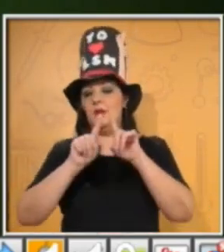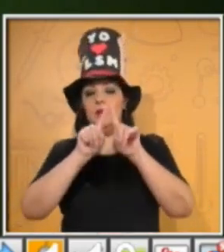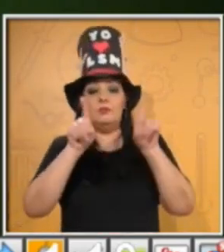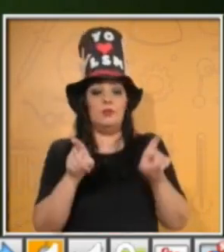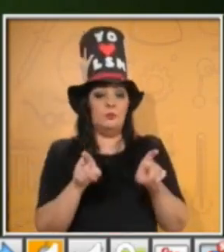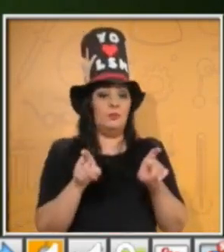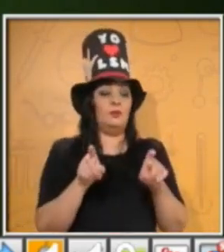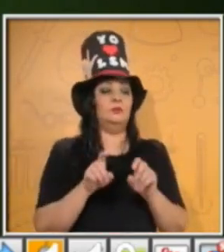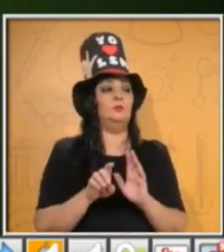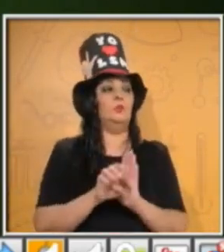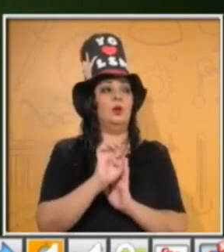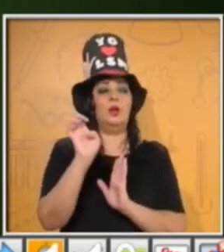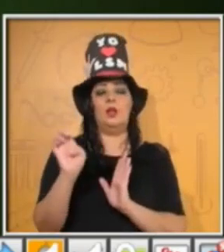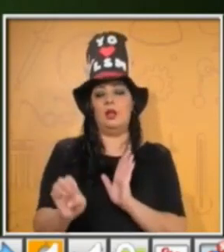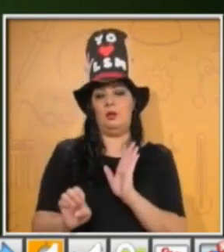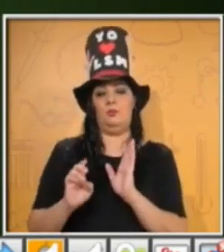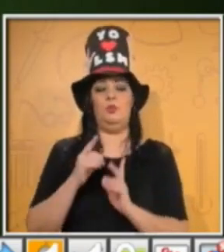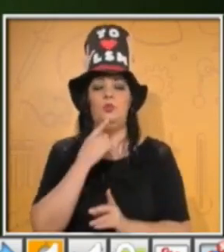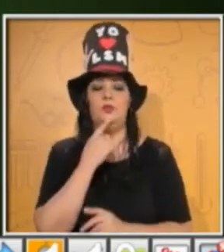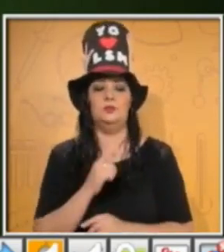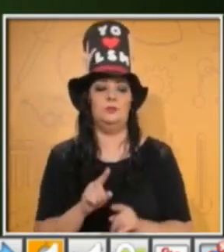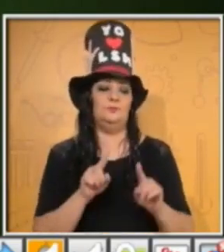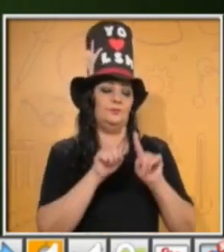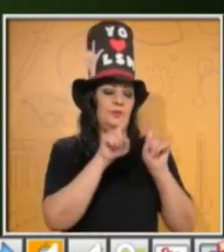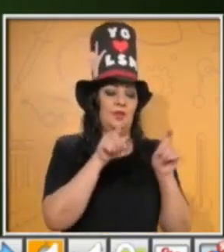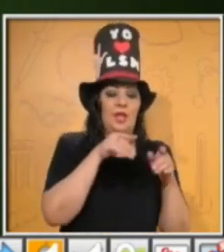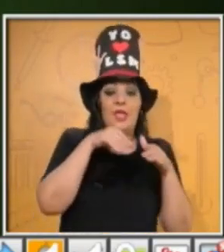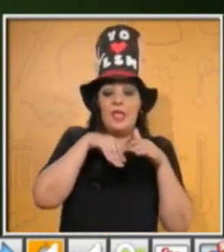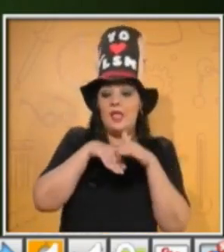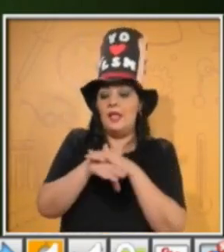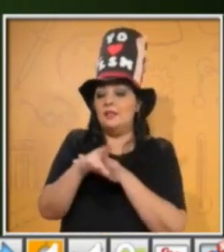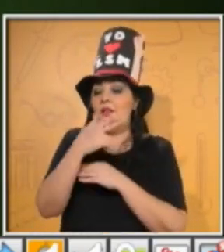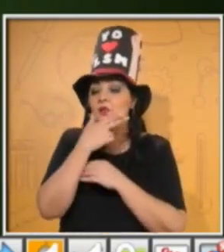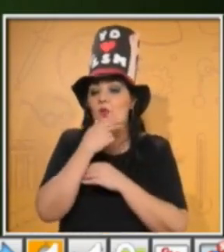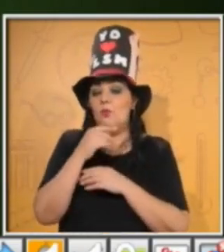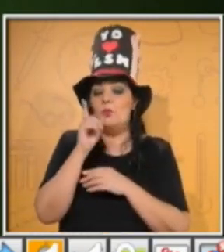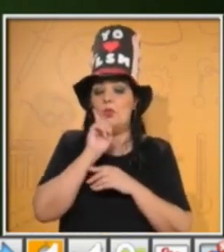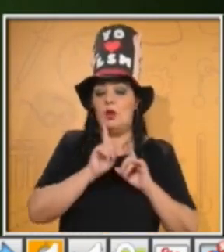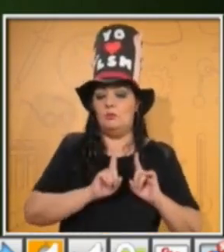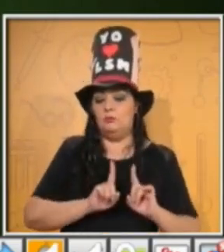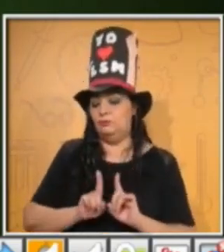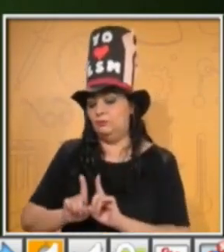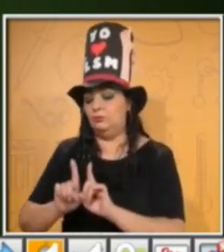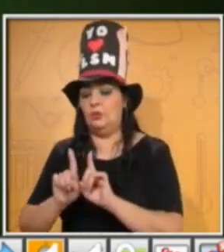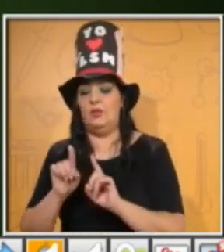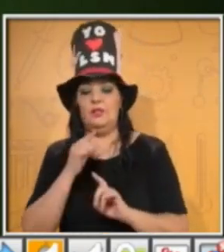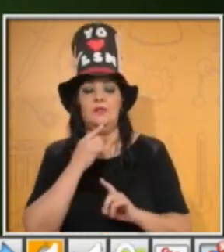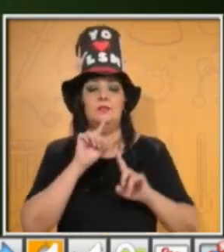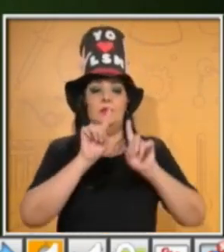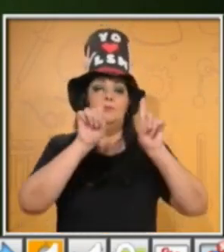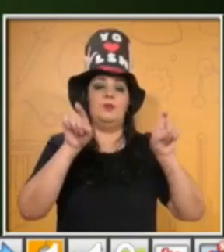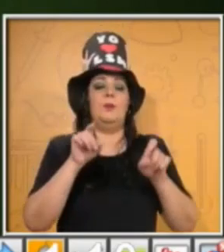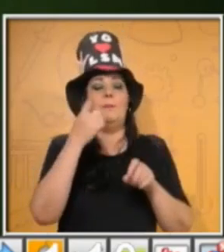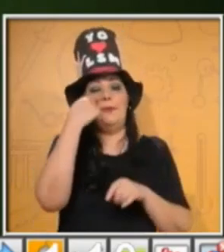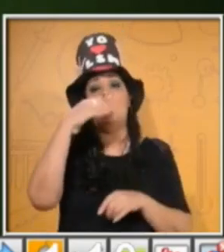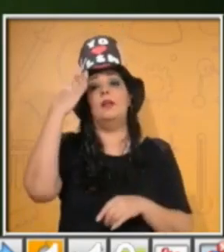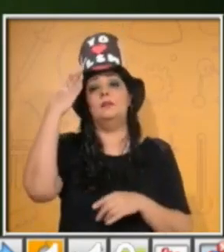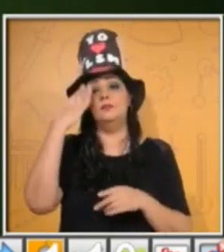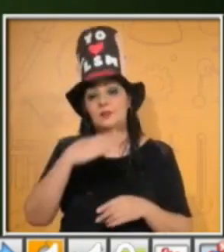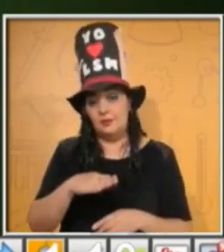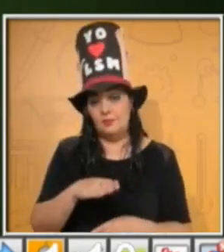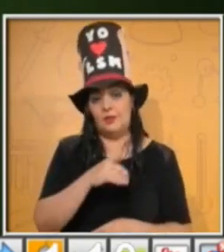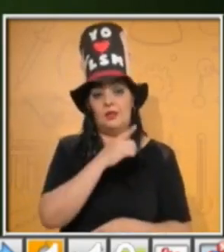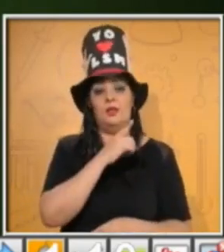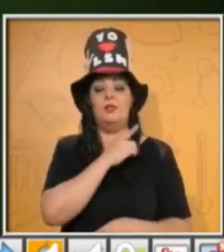En pantalla vemos un ejemplo que dice: entran el hombre y la mujer, y lo marcan entre paréntesis. De esta manera los